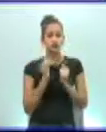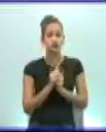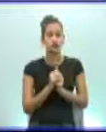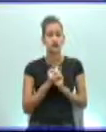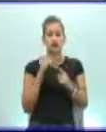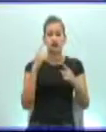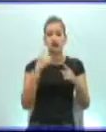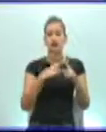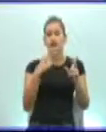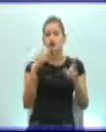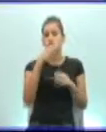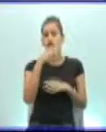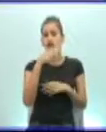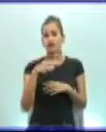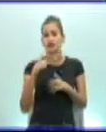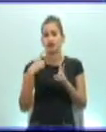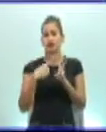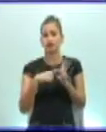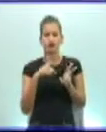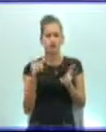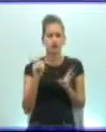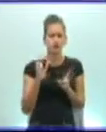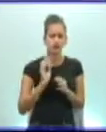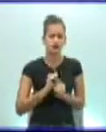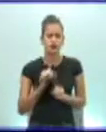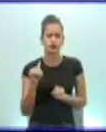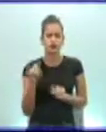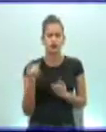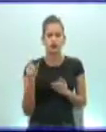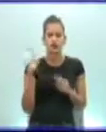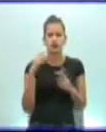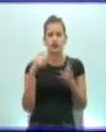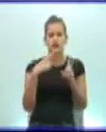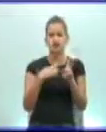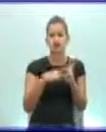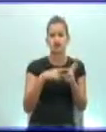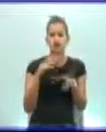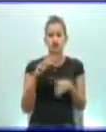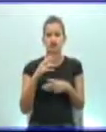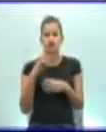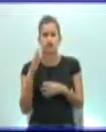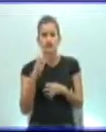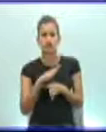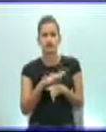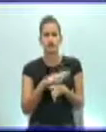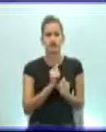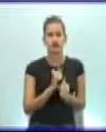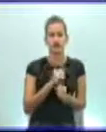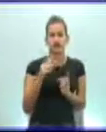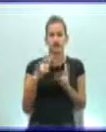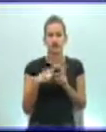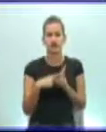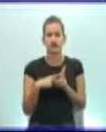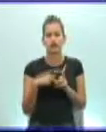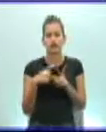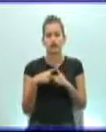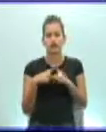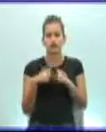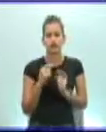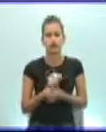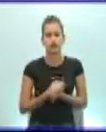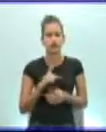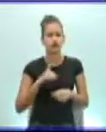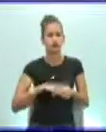Y no va a ser igual a Y diferencia X. Aquí le quiero dar un pequeño tiempo para que tomen alguna nota.